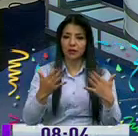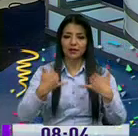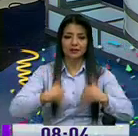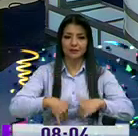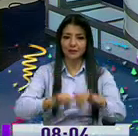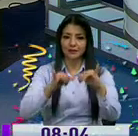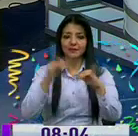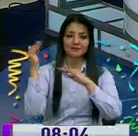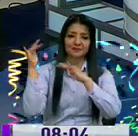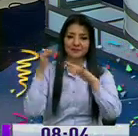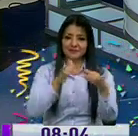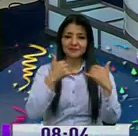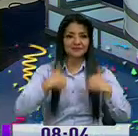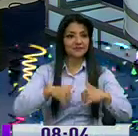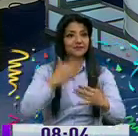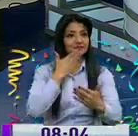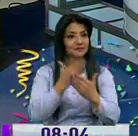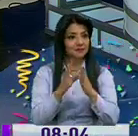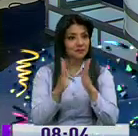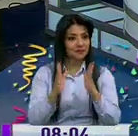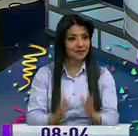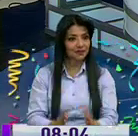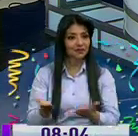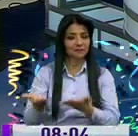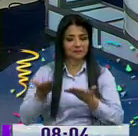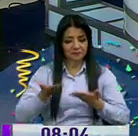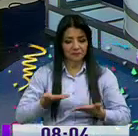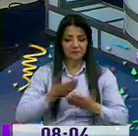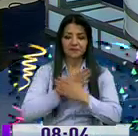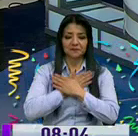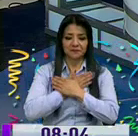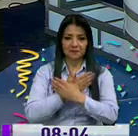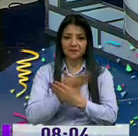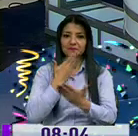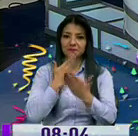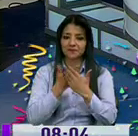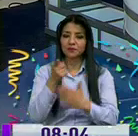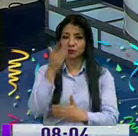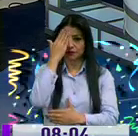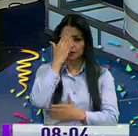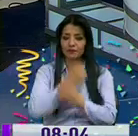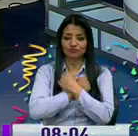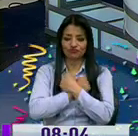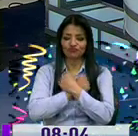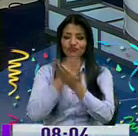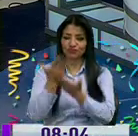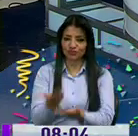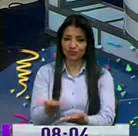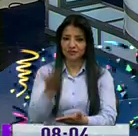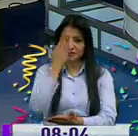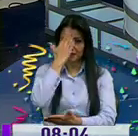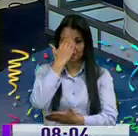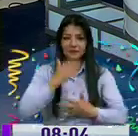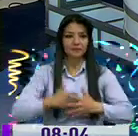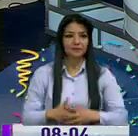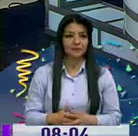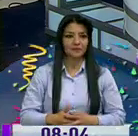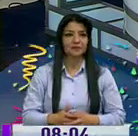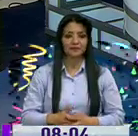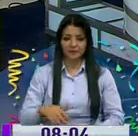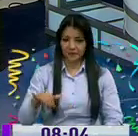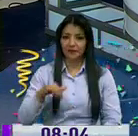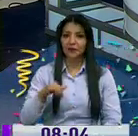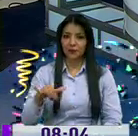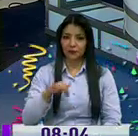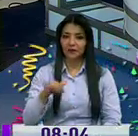muchas bendiciones. Muchas gracias, mi Ali, recibido con mucho cariño, sabes el cariño, y el dicho, y eso es muy grande. Y se